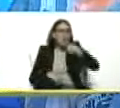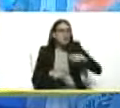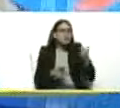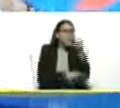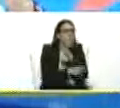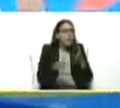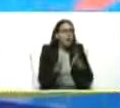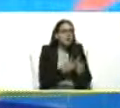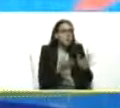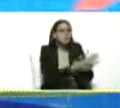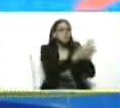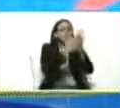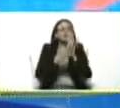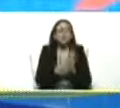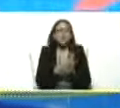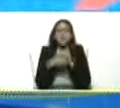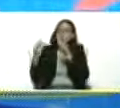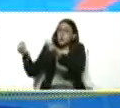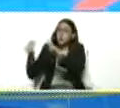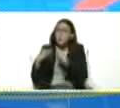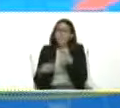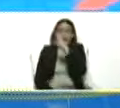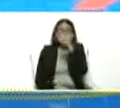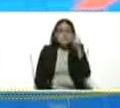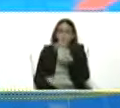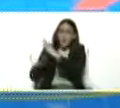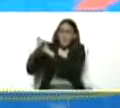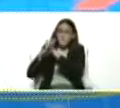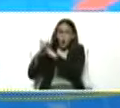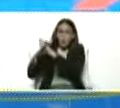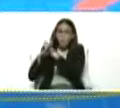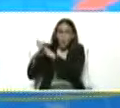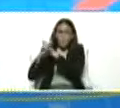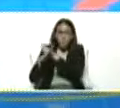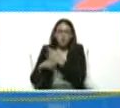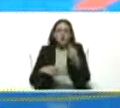Hasta en 100 sanciones, 100 soluciones.